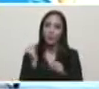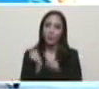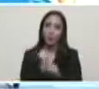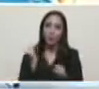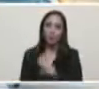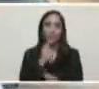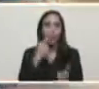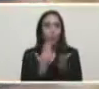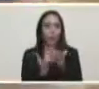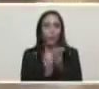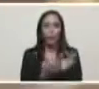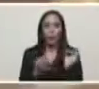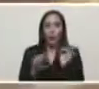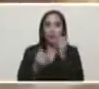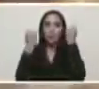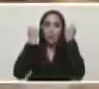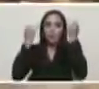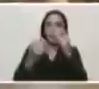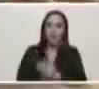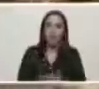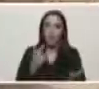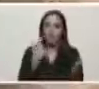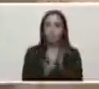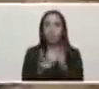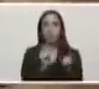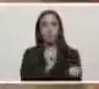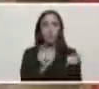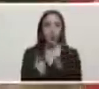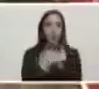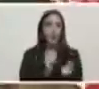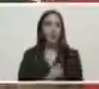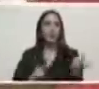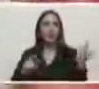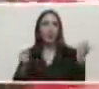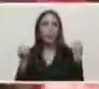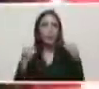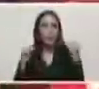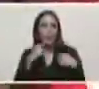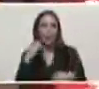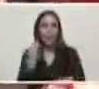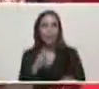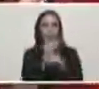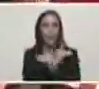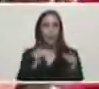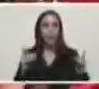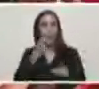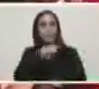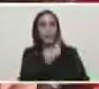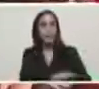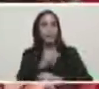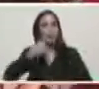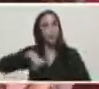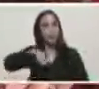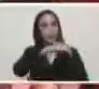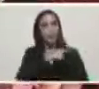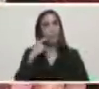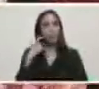de propuesta de deliberación de debate de ejercicio de la democracia y el poder popular